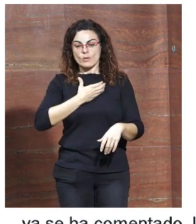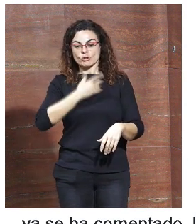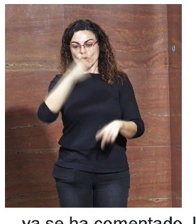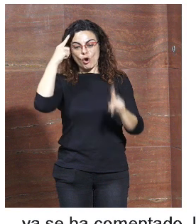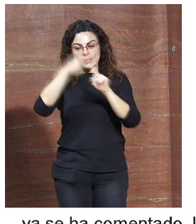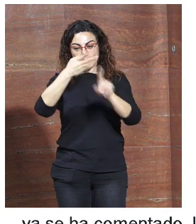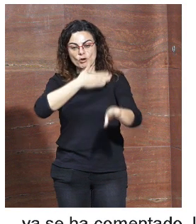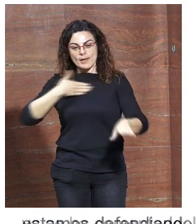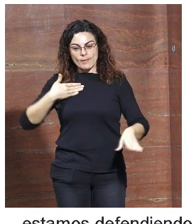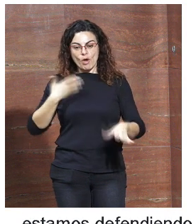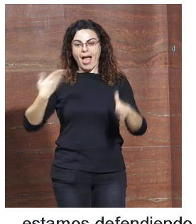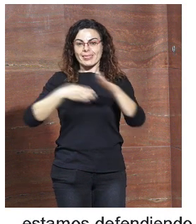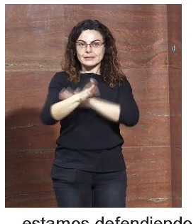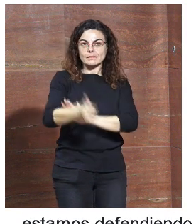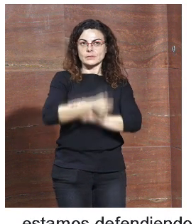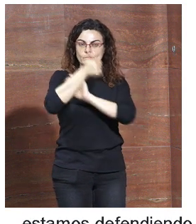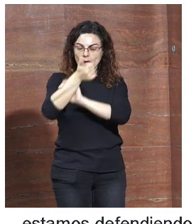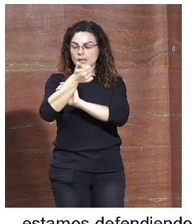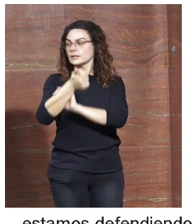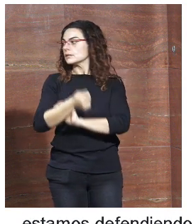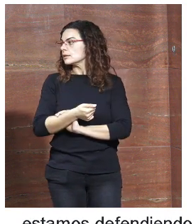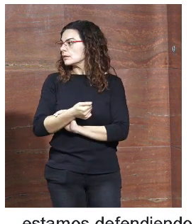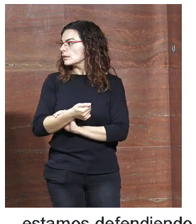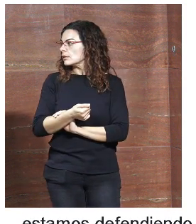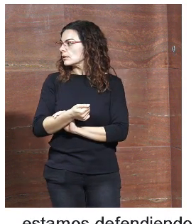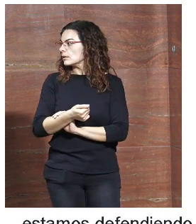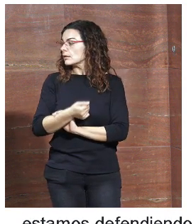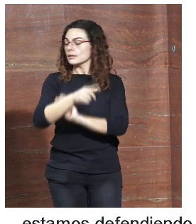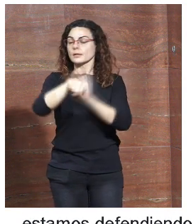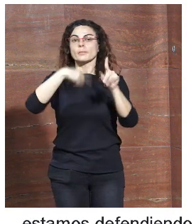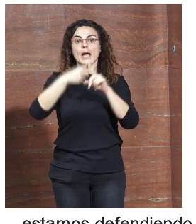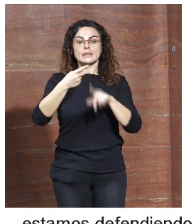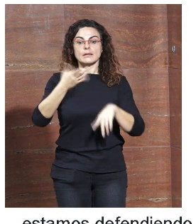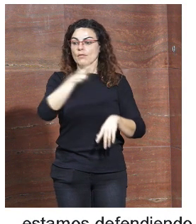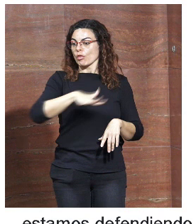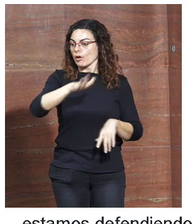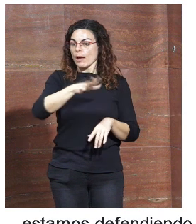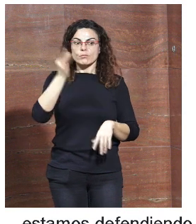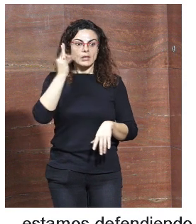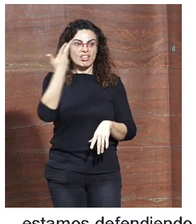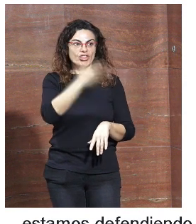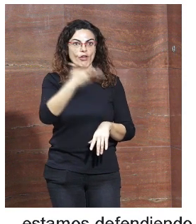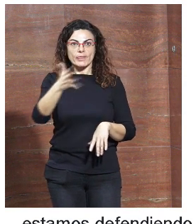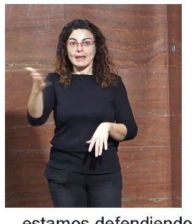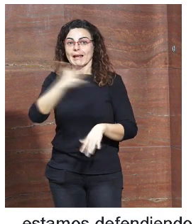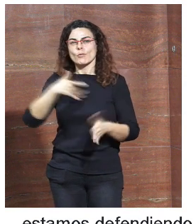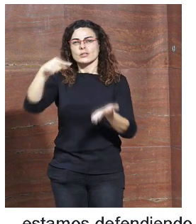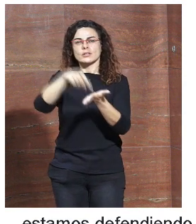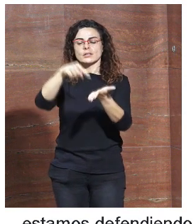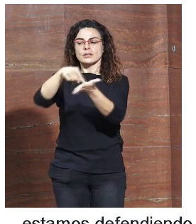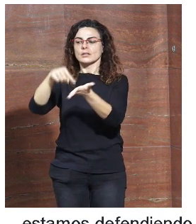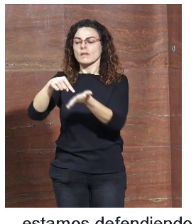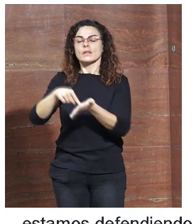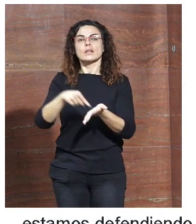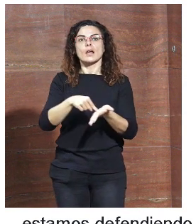¿no? Y luego, allí en Cataluña hay una iniciativa que es On son las donas, que es donde están las mujeres, que era para reivindicar también, decir, bueno, las